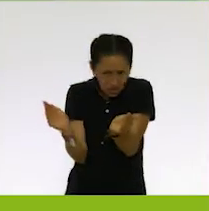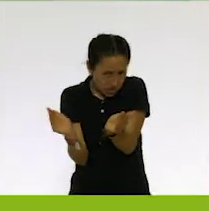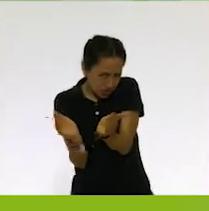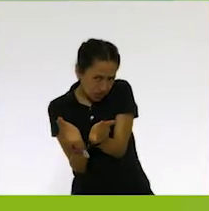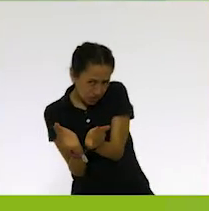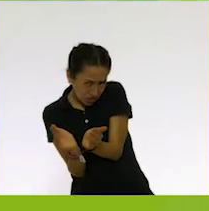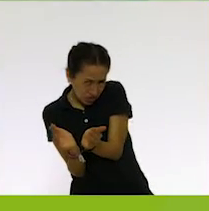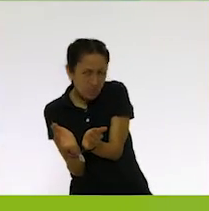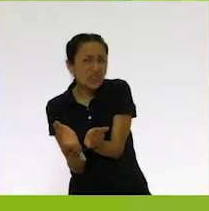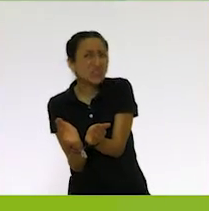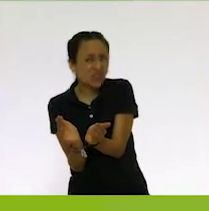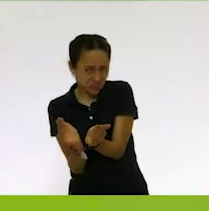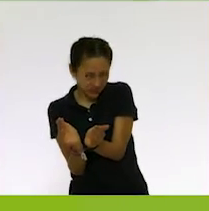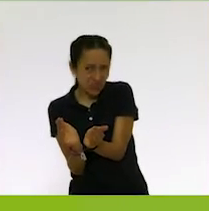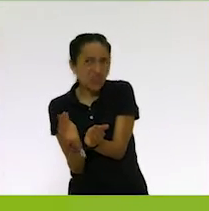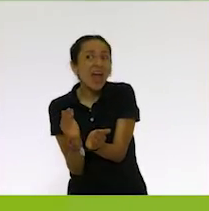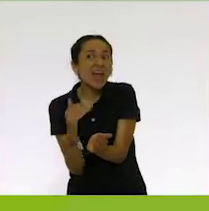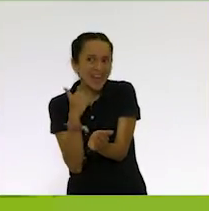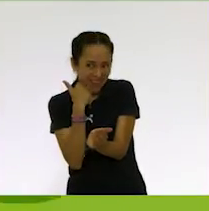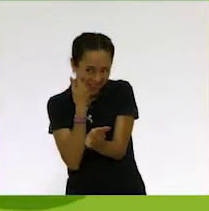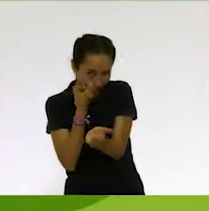jugar conmigo?